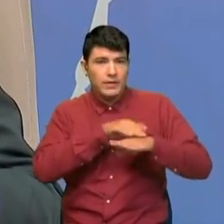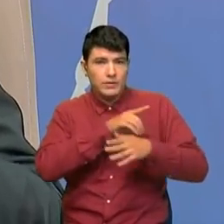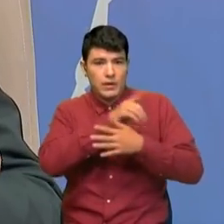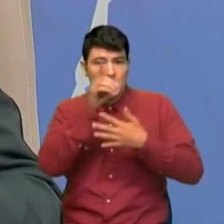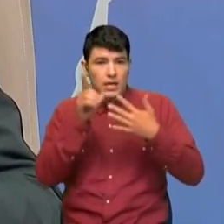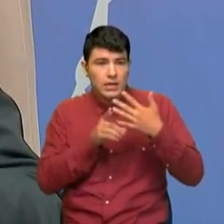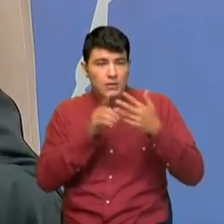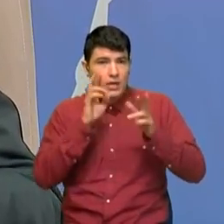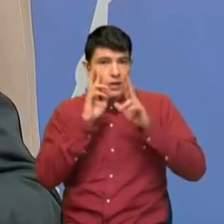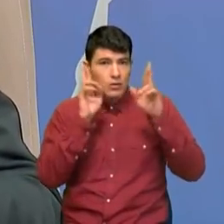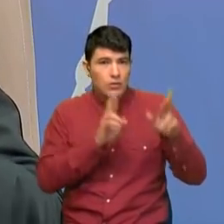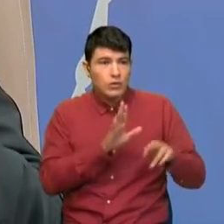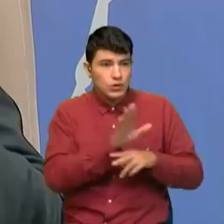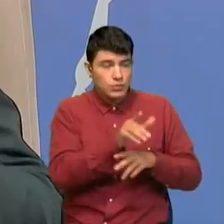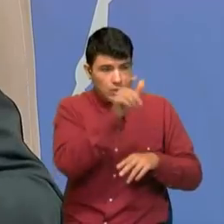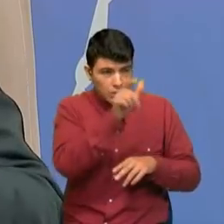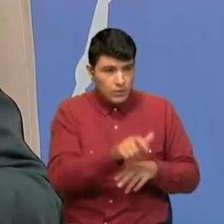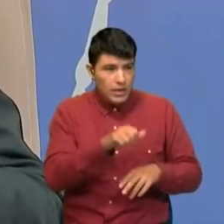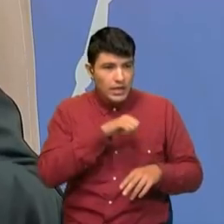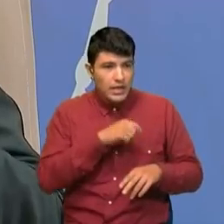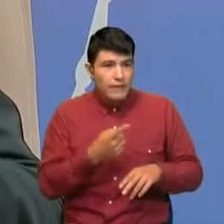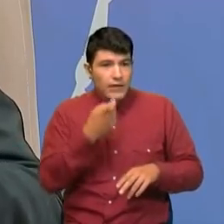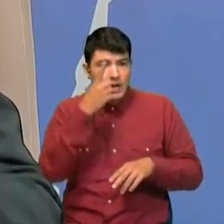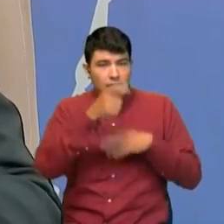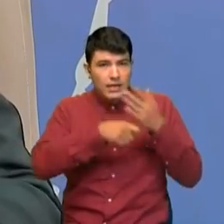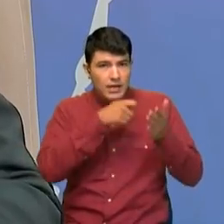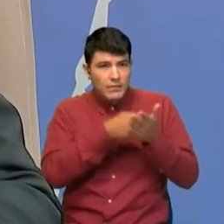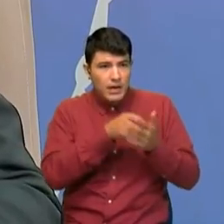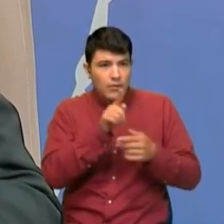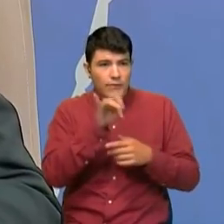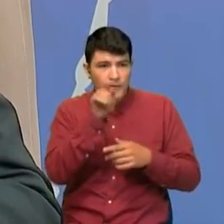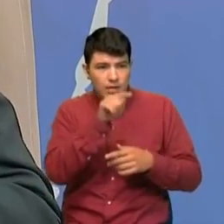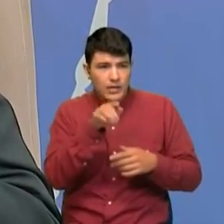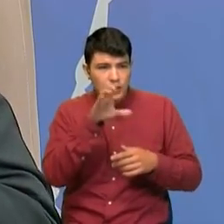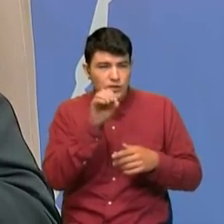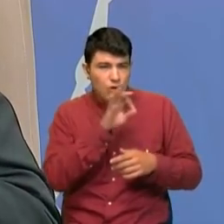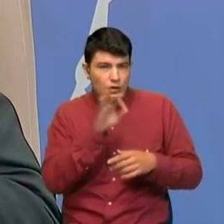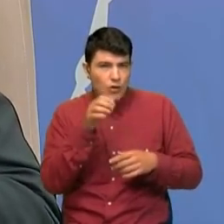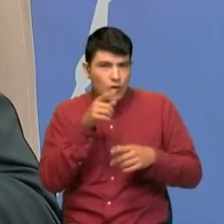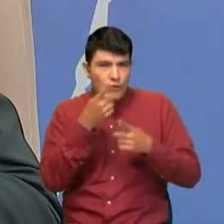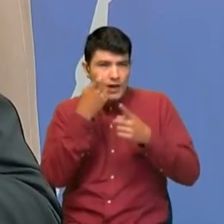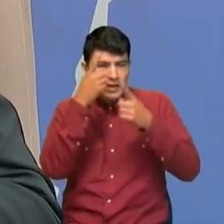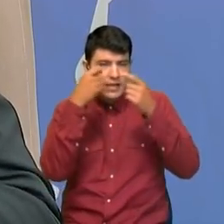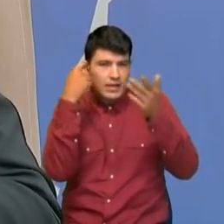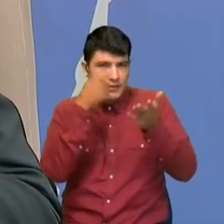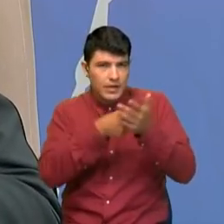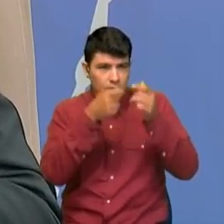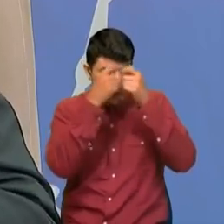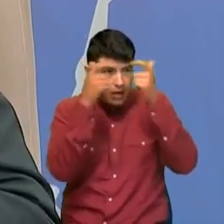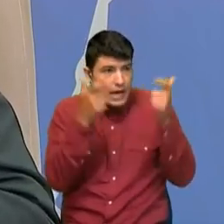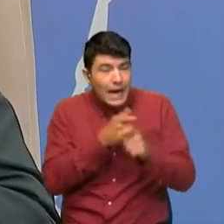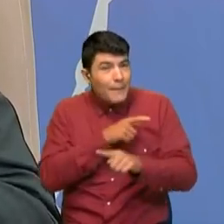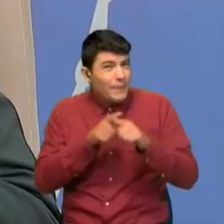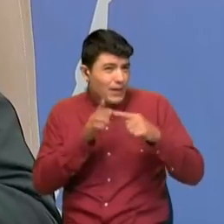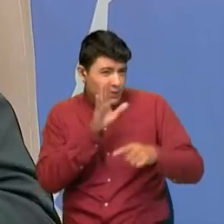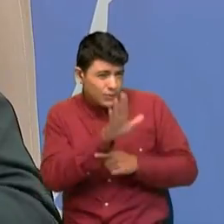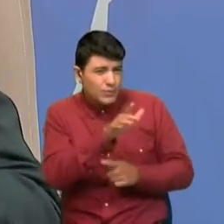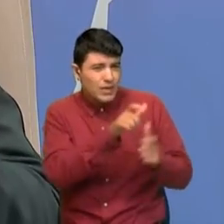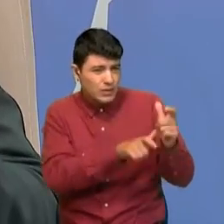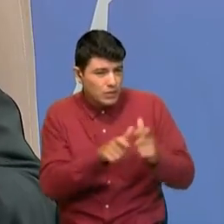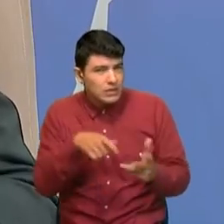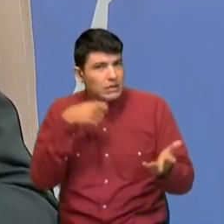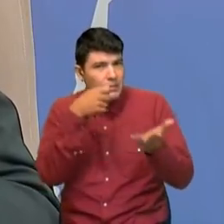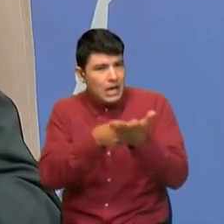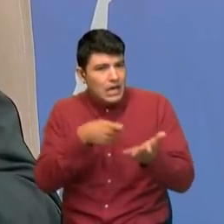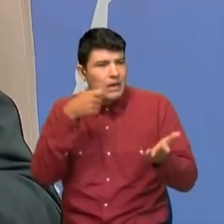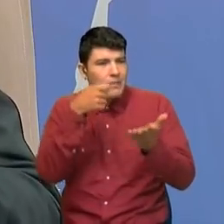persona tenía deudas con el fisco, si tenía deudas con la nación en este sentido, ¿sí? Entonces, si ellos han venido cumpliendo de manera